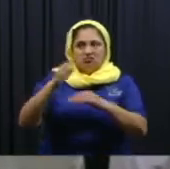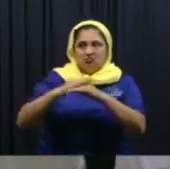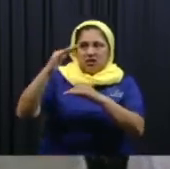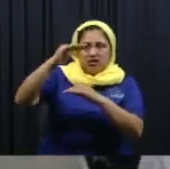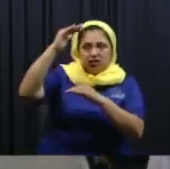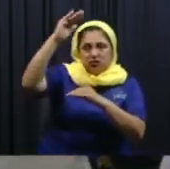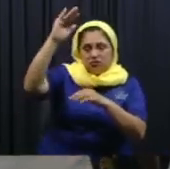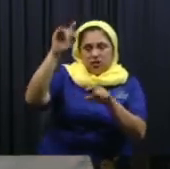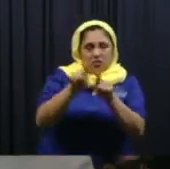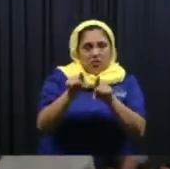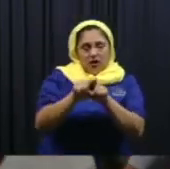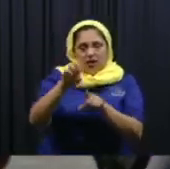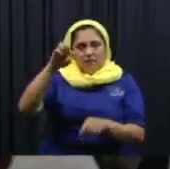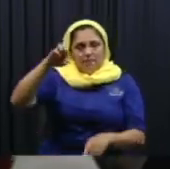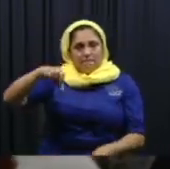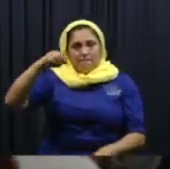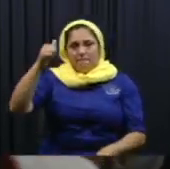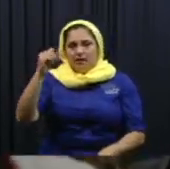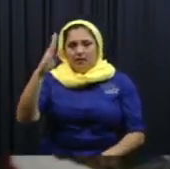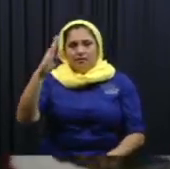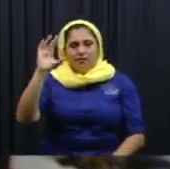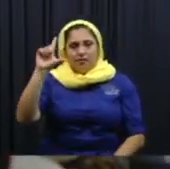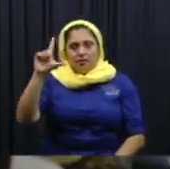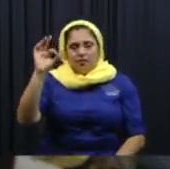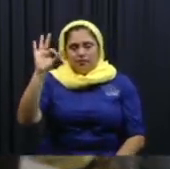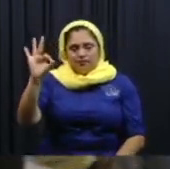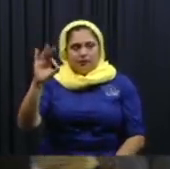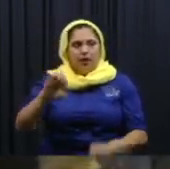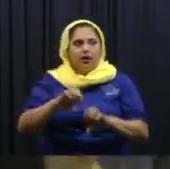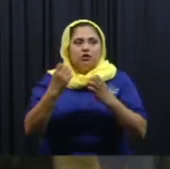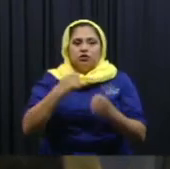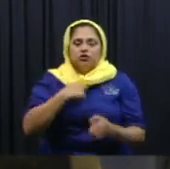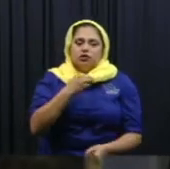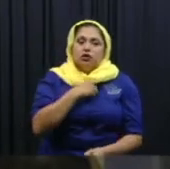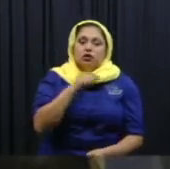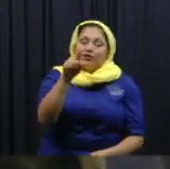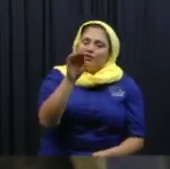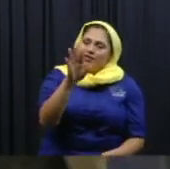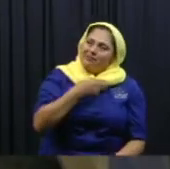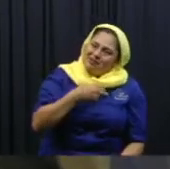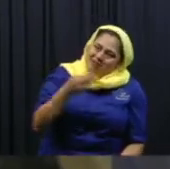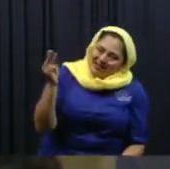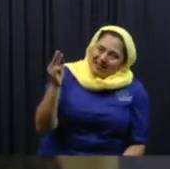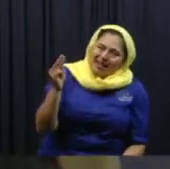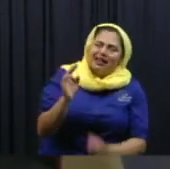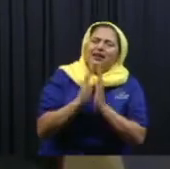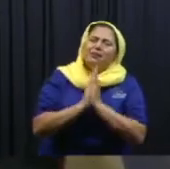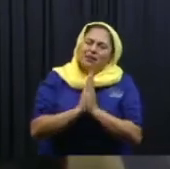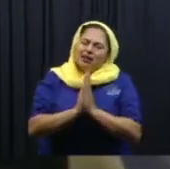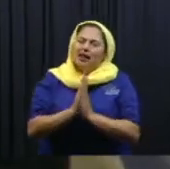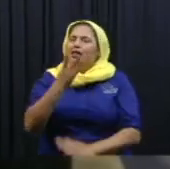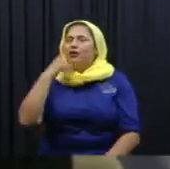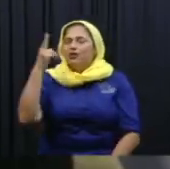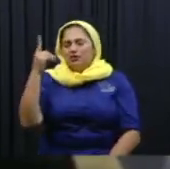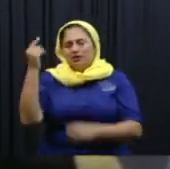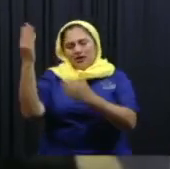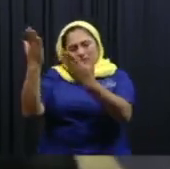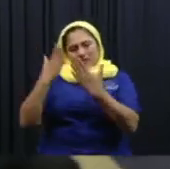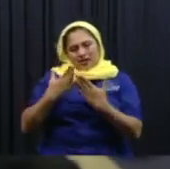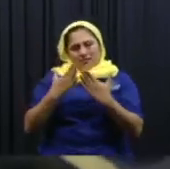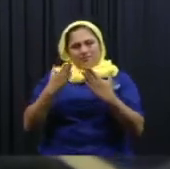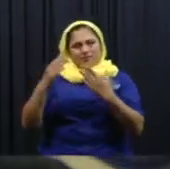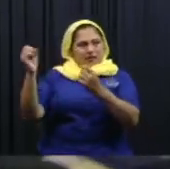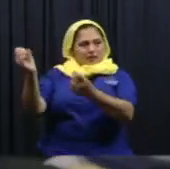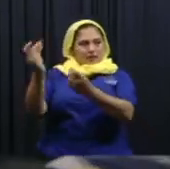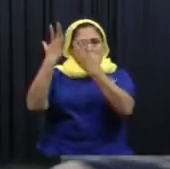él como creció con Pablo Entonces yo quiero que me envíe que le suplique a Dios que me dé revelación